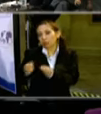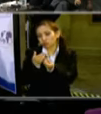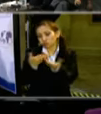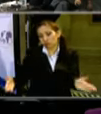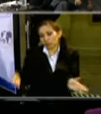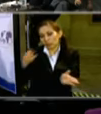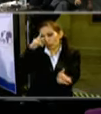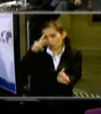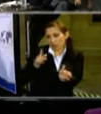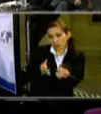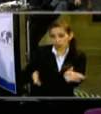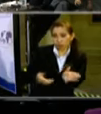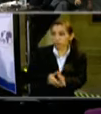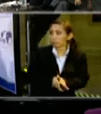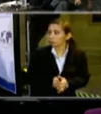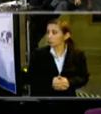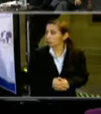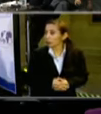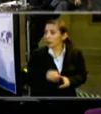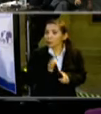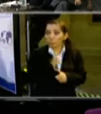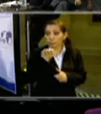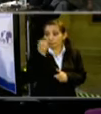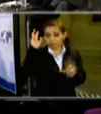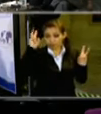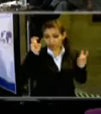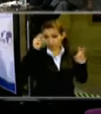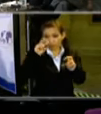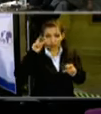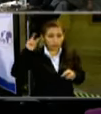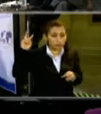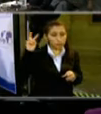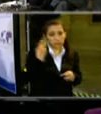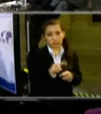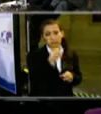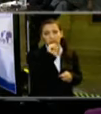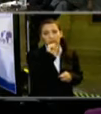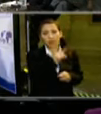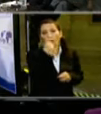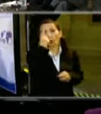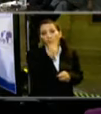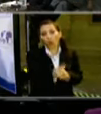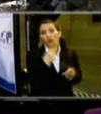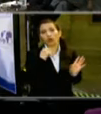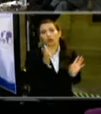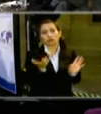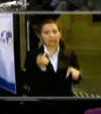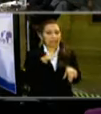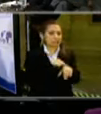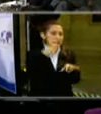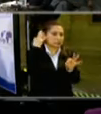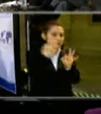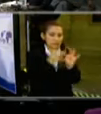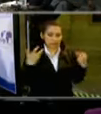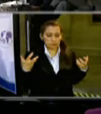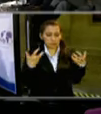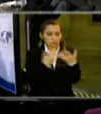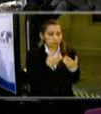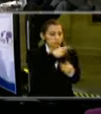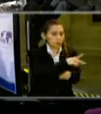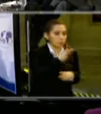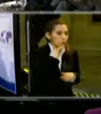el gobierno mexicano. Entonces, en este ámbito se observaba también una coincidencia plena entre